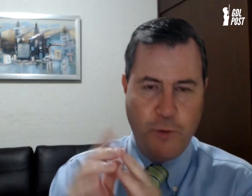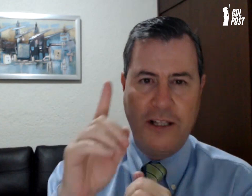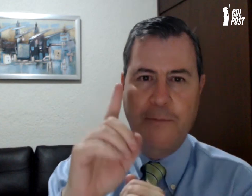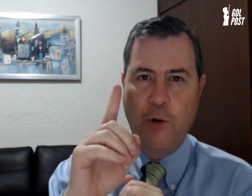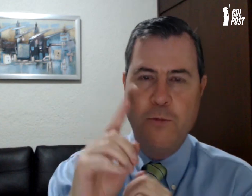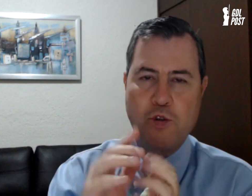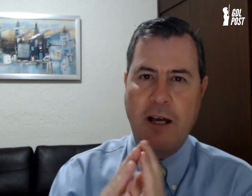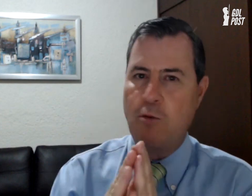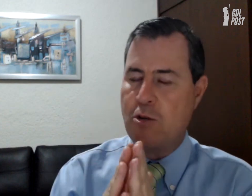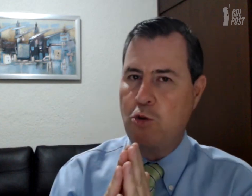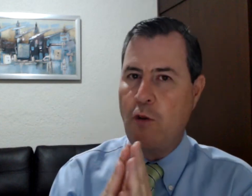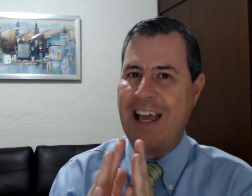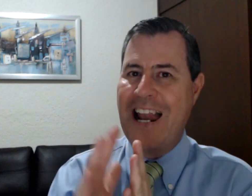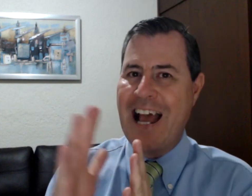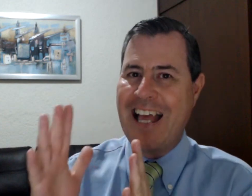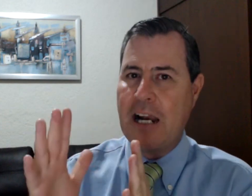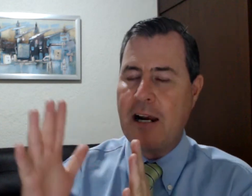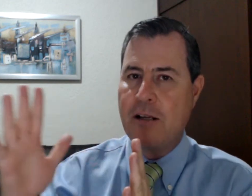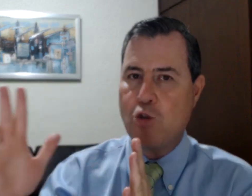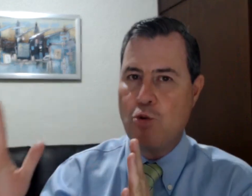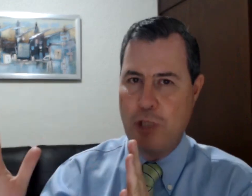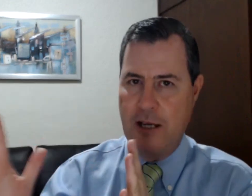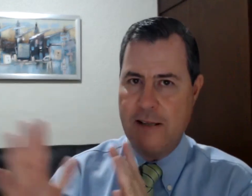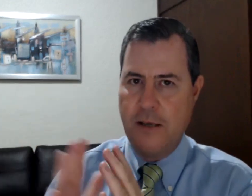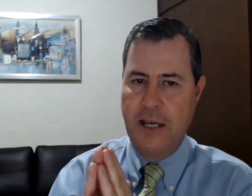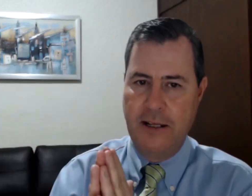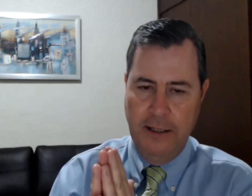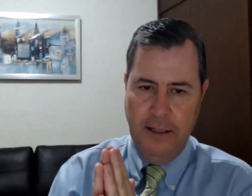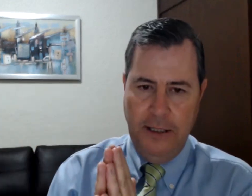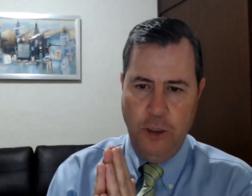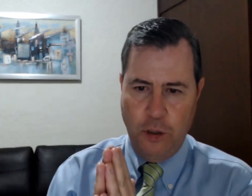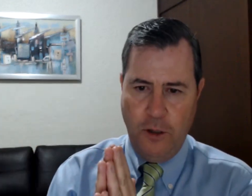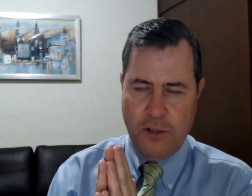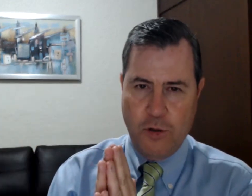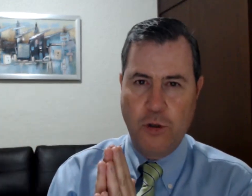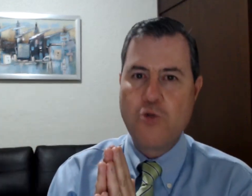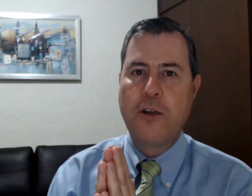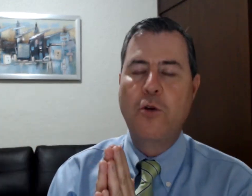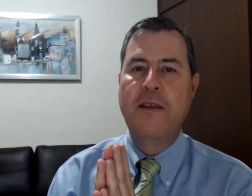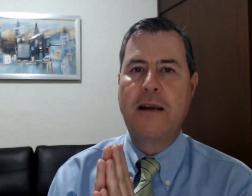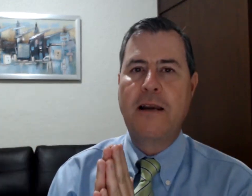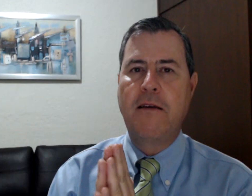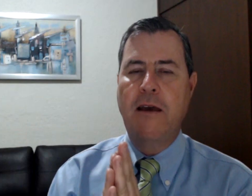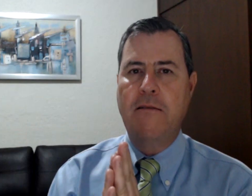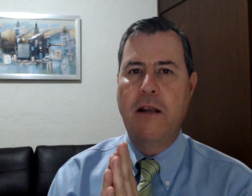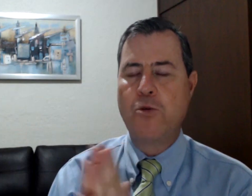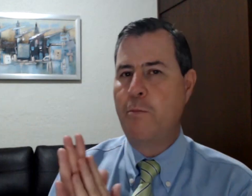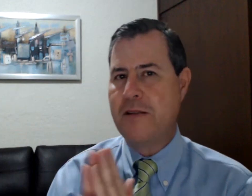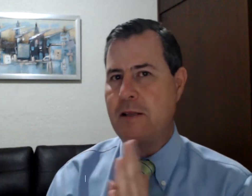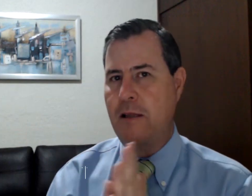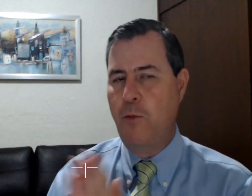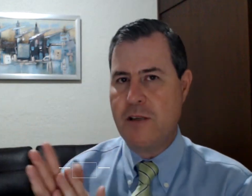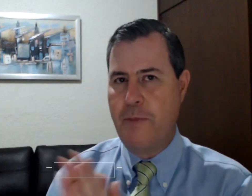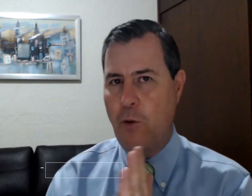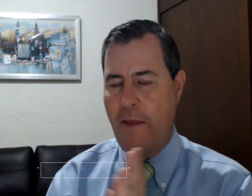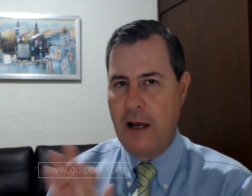datos porque tampoco hemos tocado un asunto de la guerra sucia que se viene. Y otro de los asuntos, no hay que olvidar que tenemos un